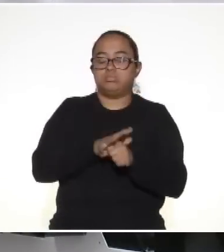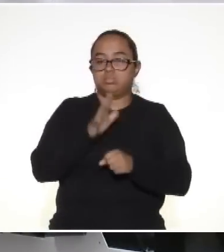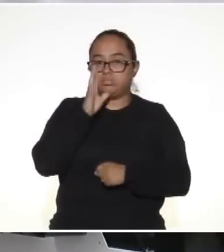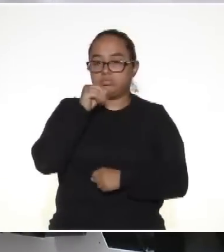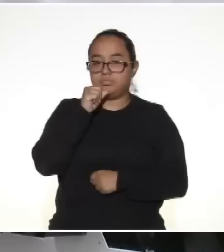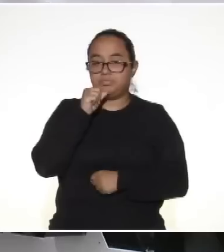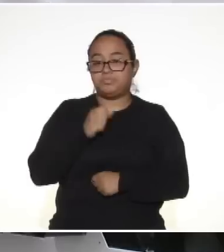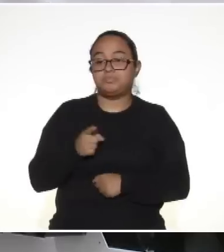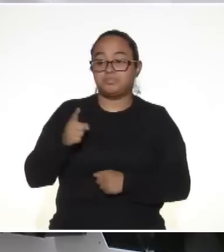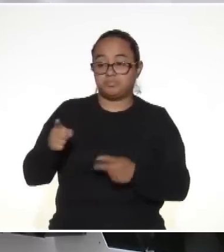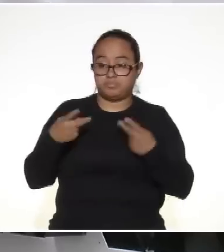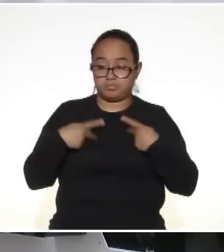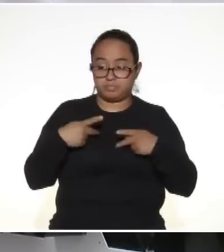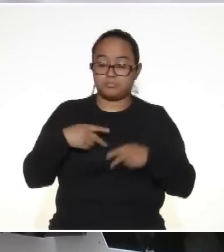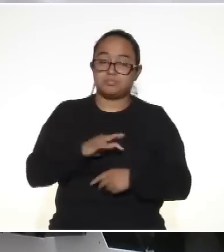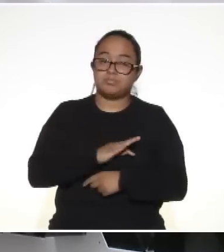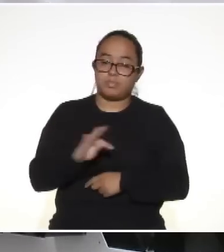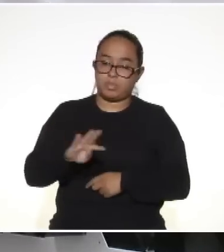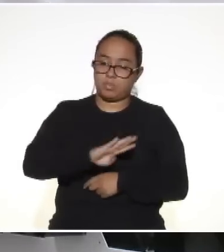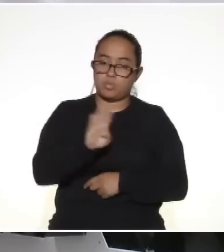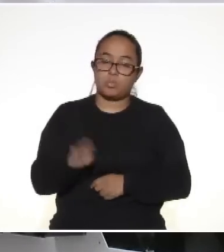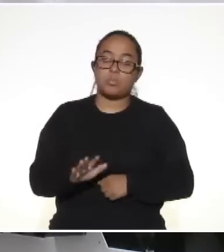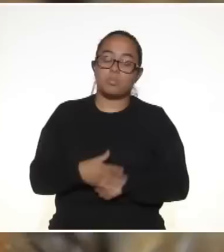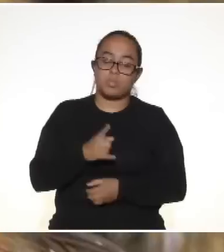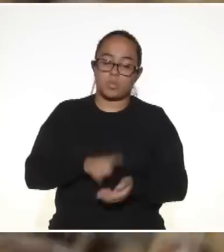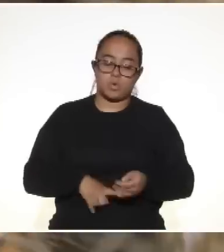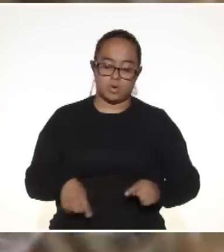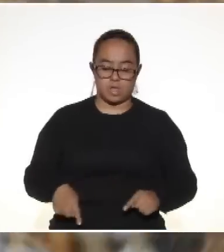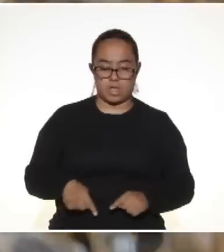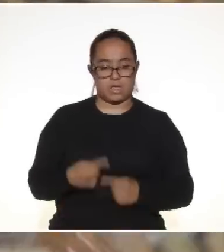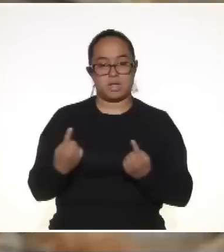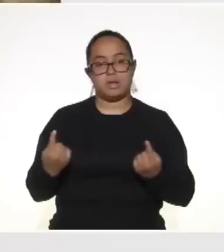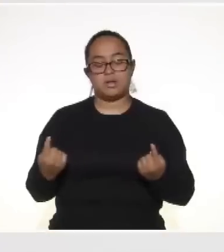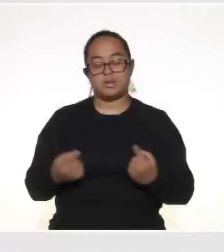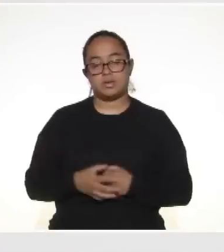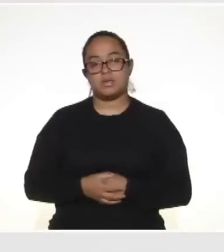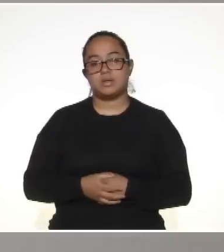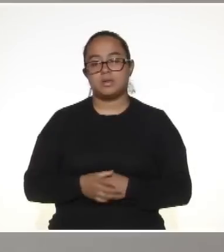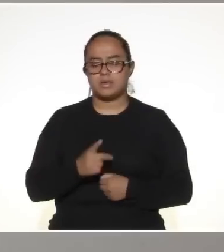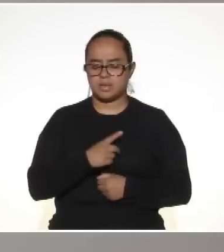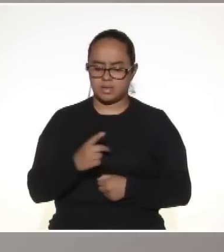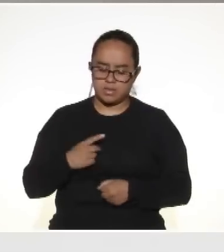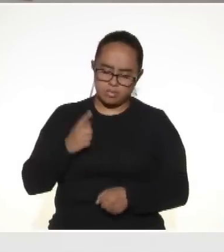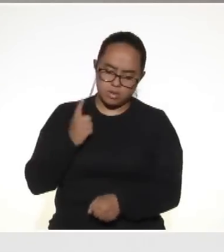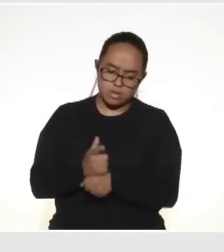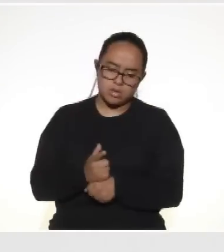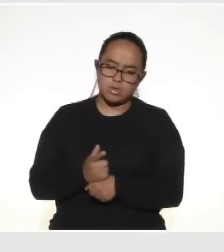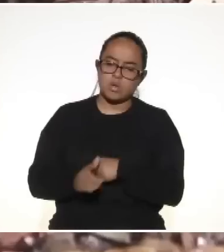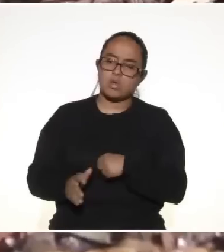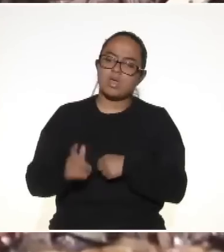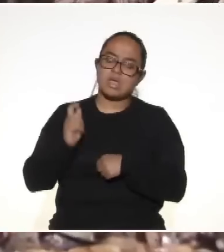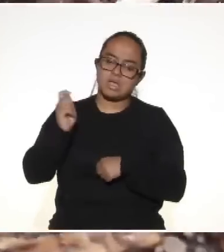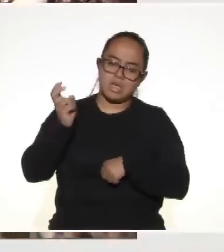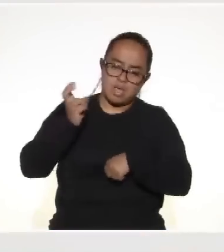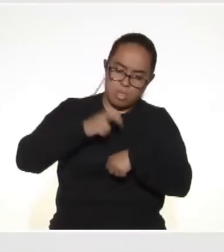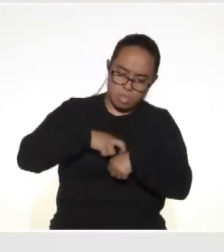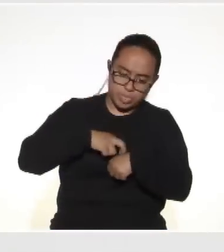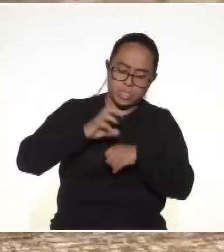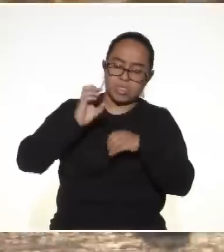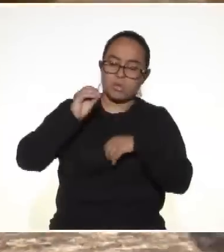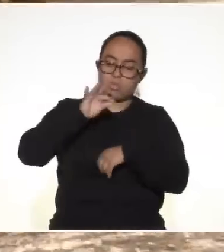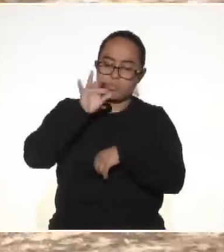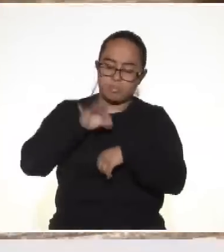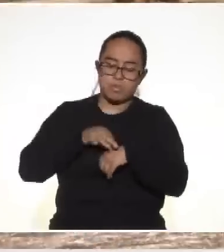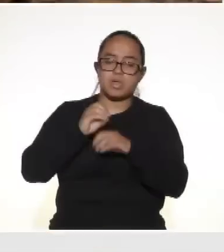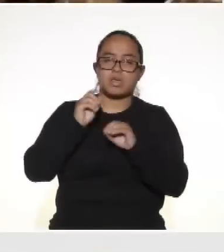el paciente podría llegar a perder la vida por una reacción alérgica. Identificar qué fue lo que lo mordió o lo picó. Inclusive